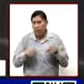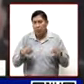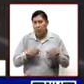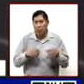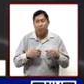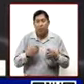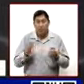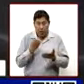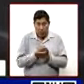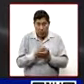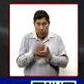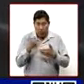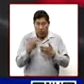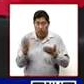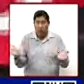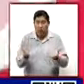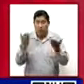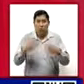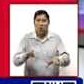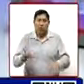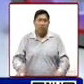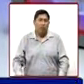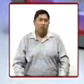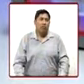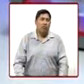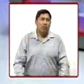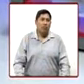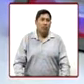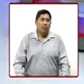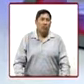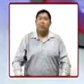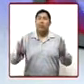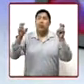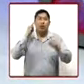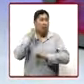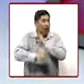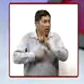reactivación económica. En el plano internacional hoy ha sorprendido